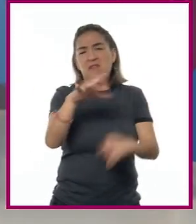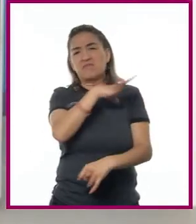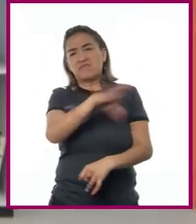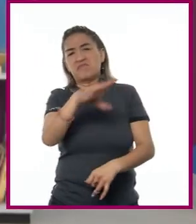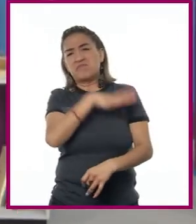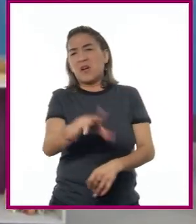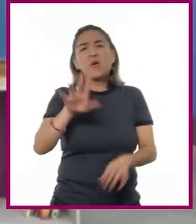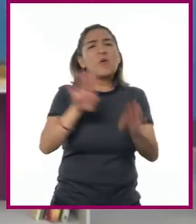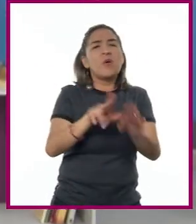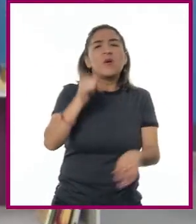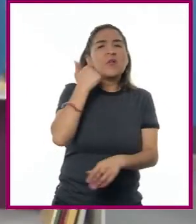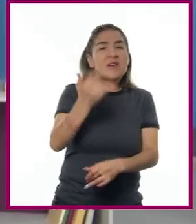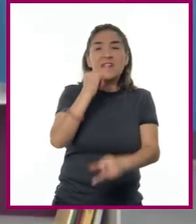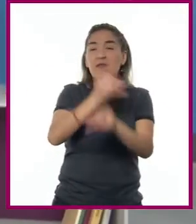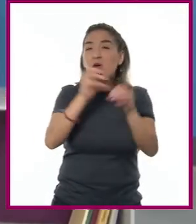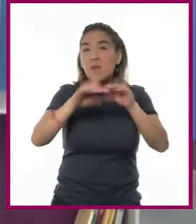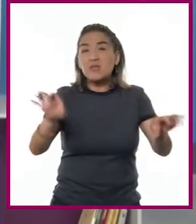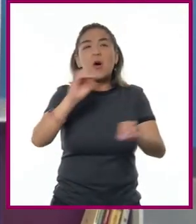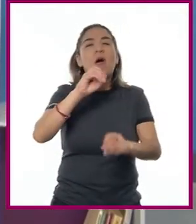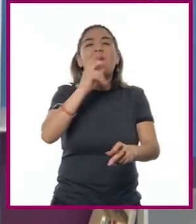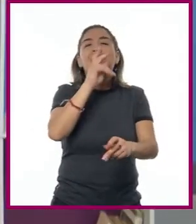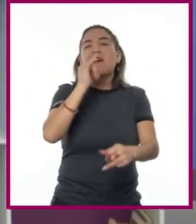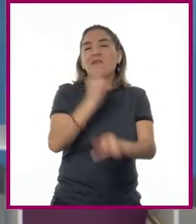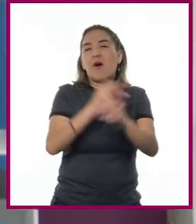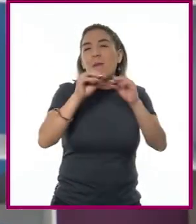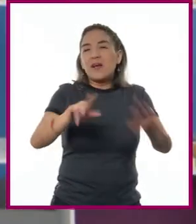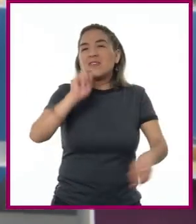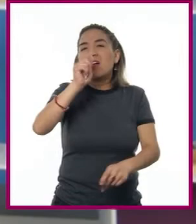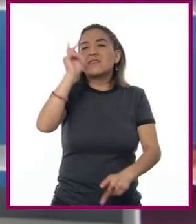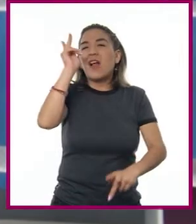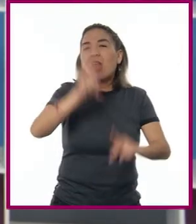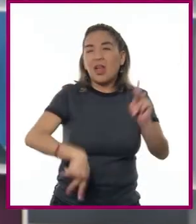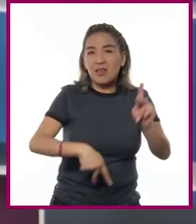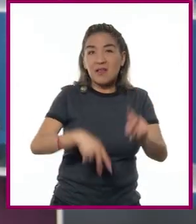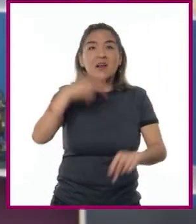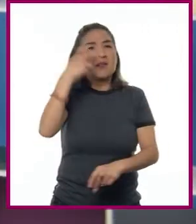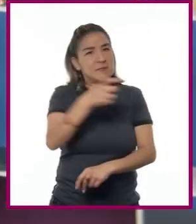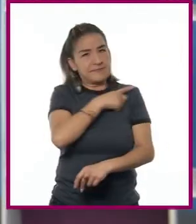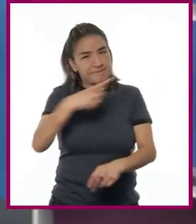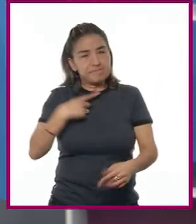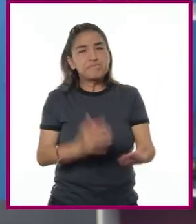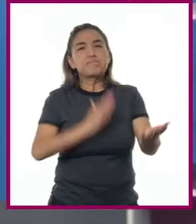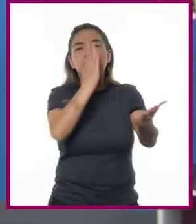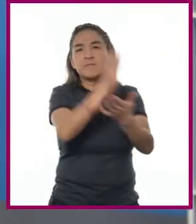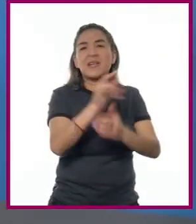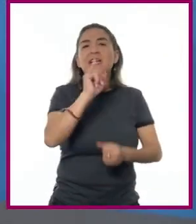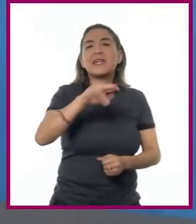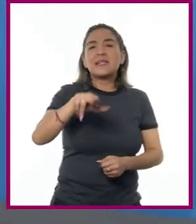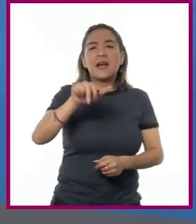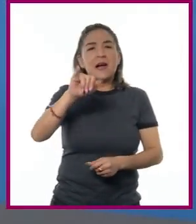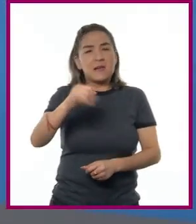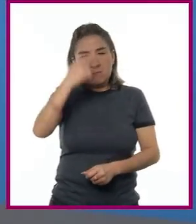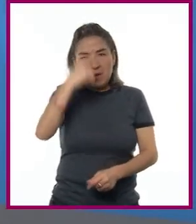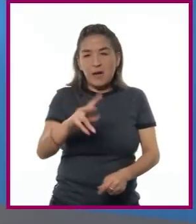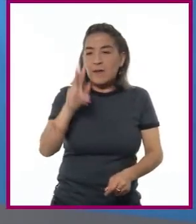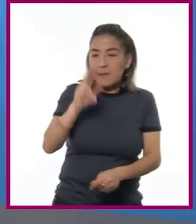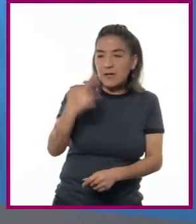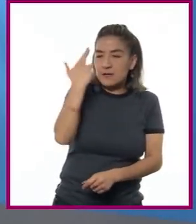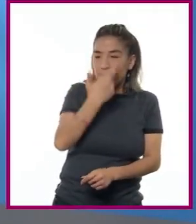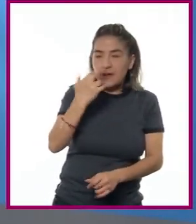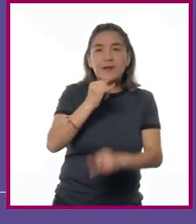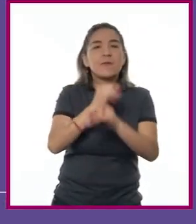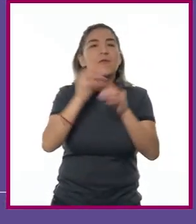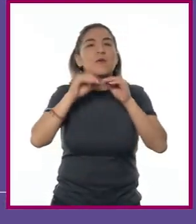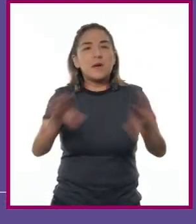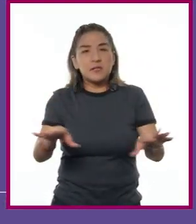presentan información incompleta, se puede recurrir al INAI, que debe garantizar el acceso a la información.